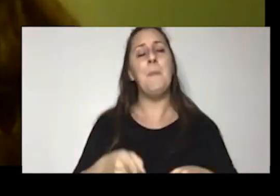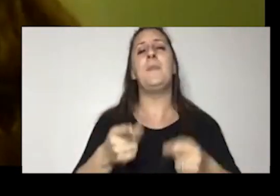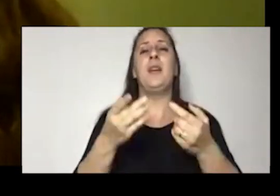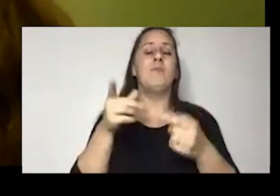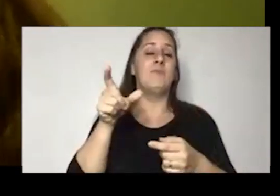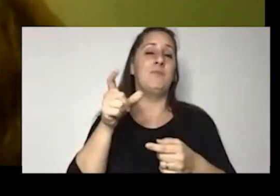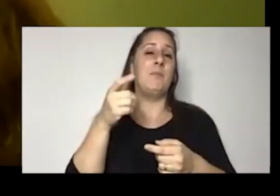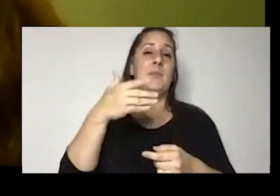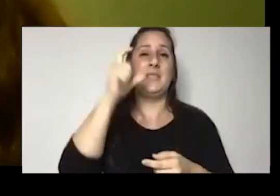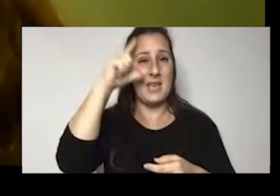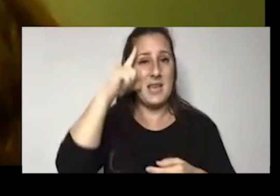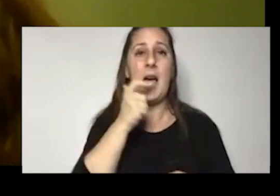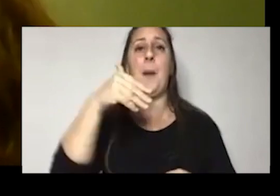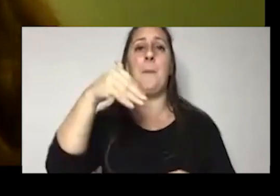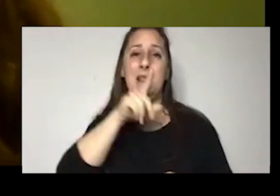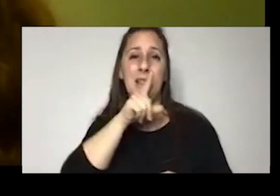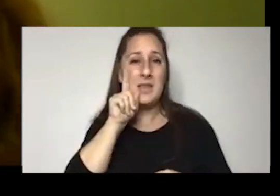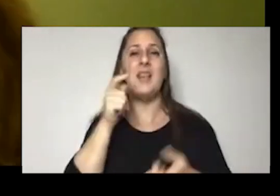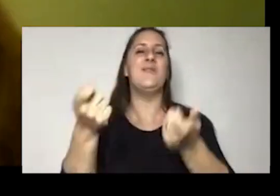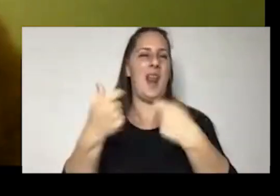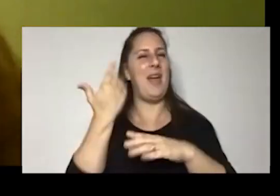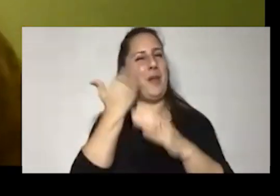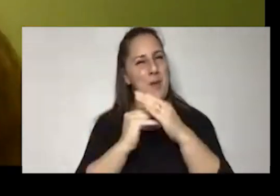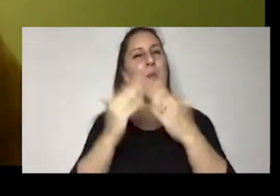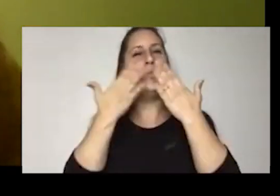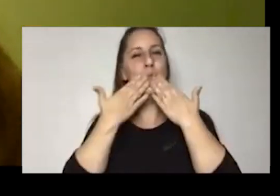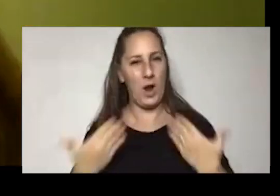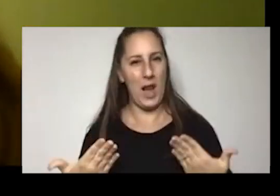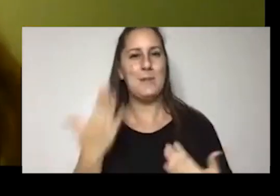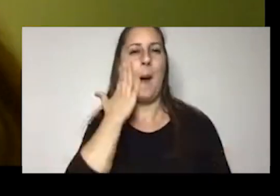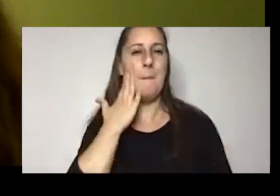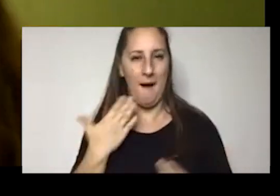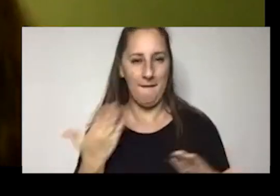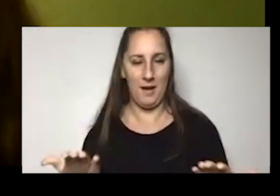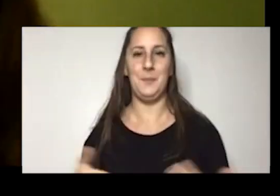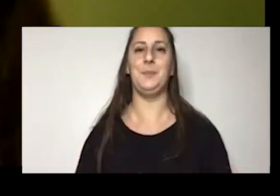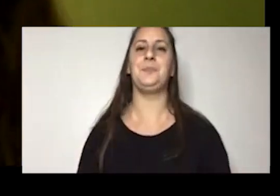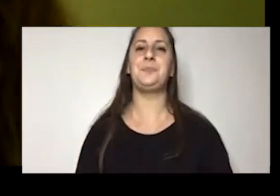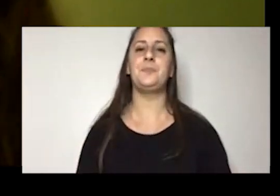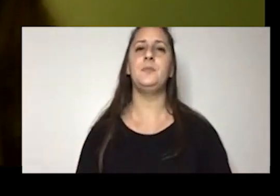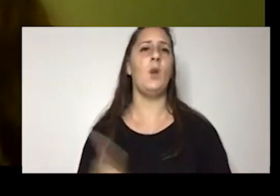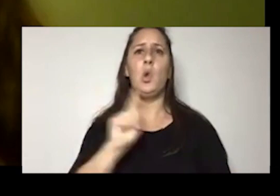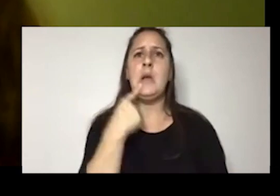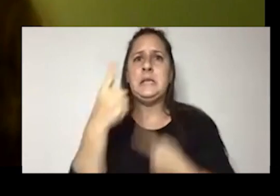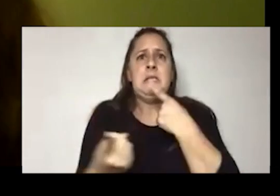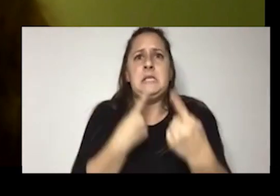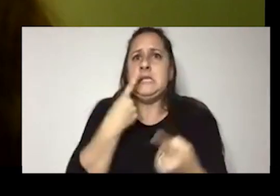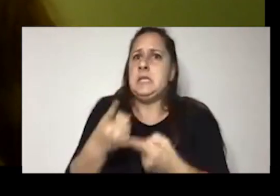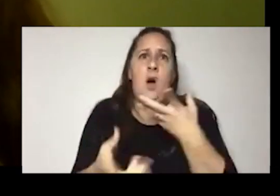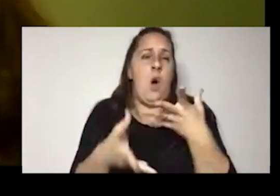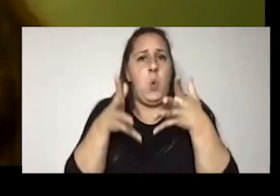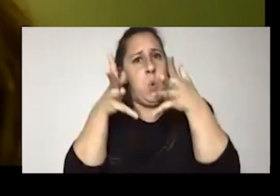compartir el correo electrónico. Así que les cuento un poquito más. Tampoco quiero abusar de ustedes, no sé, pobre, que fue un día